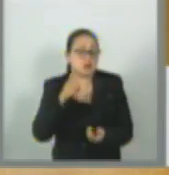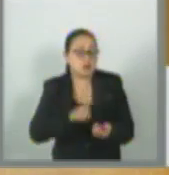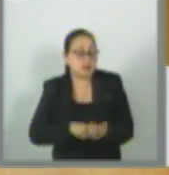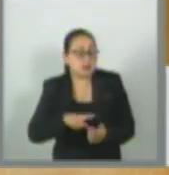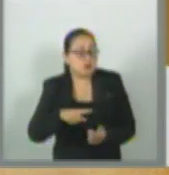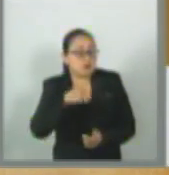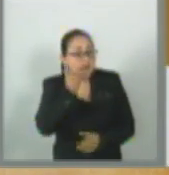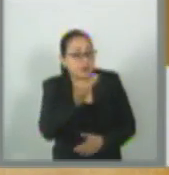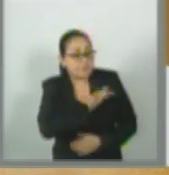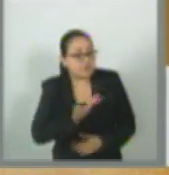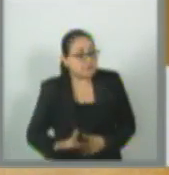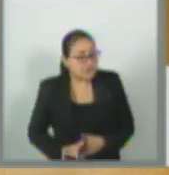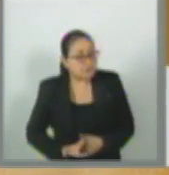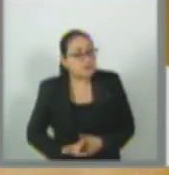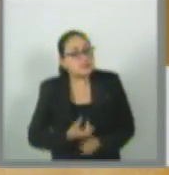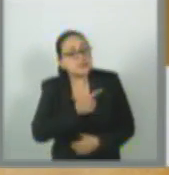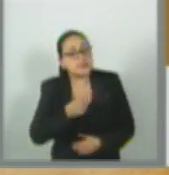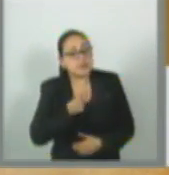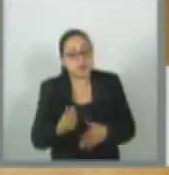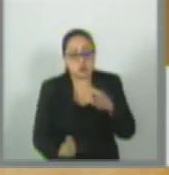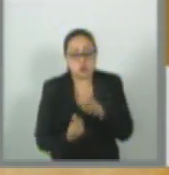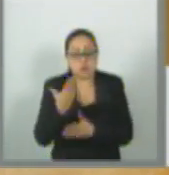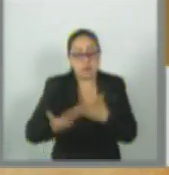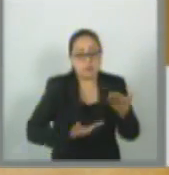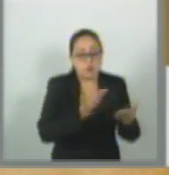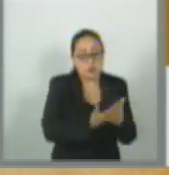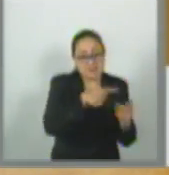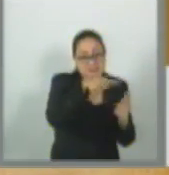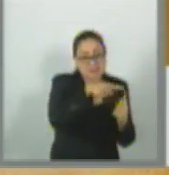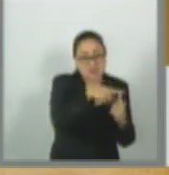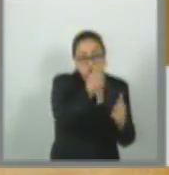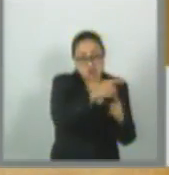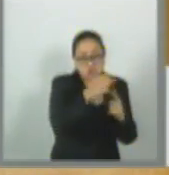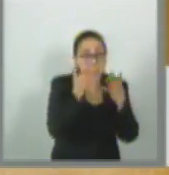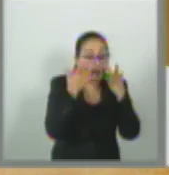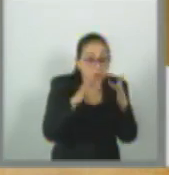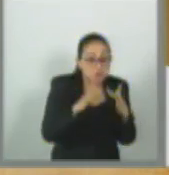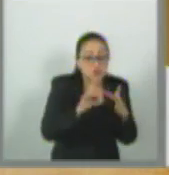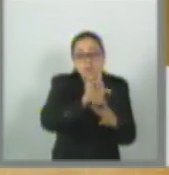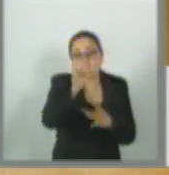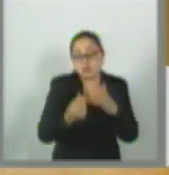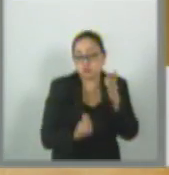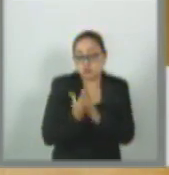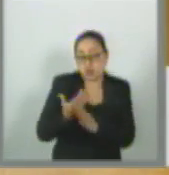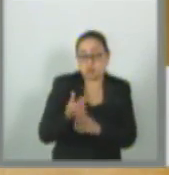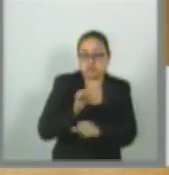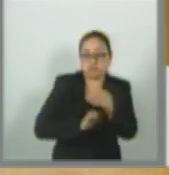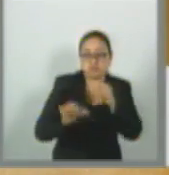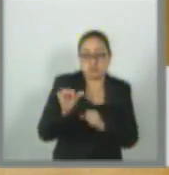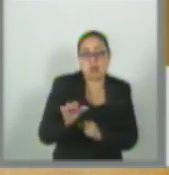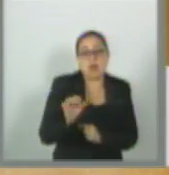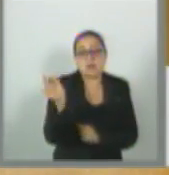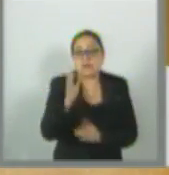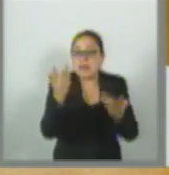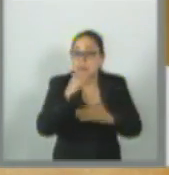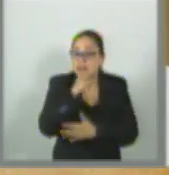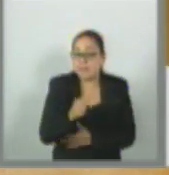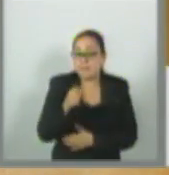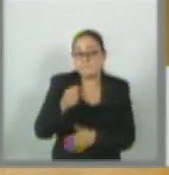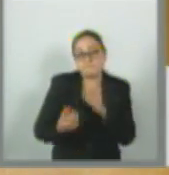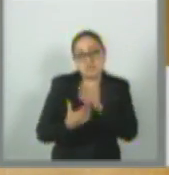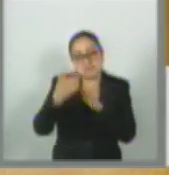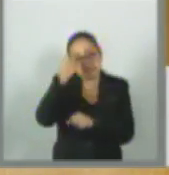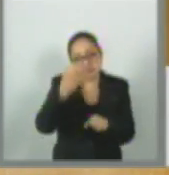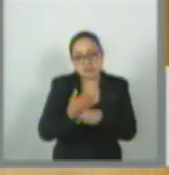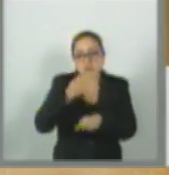comisión tendrá que presentar una nueva propuesta si no lo hace será exportado por la mesa directiva para que